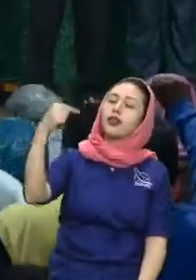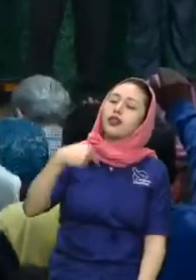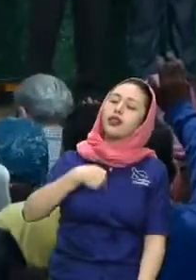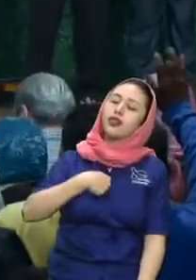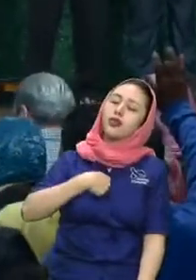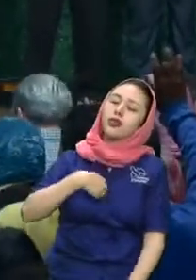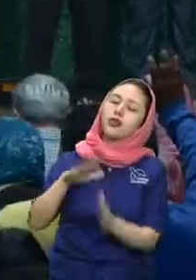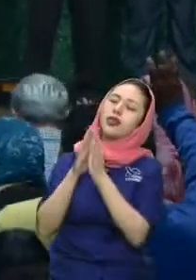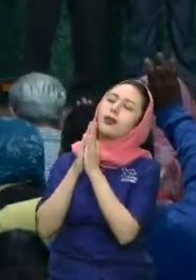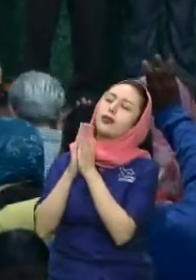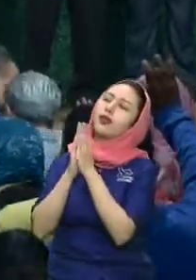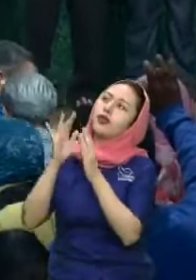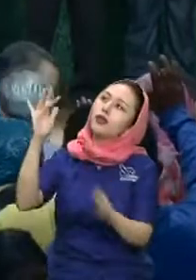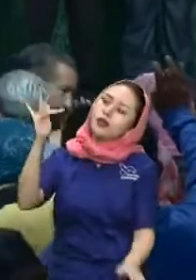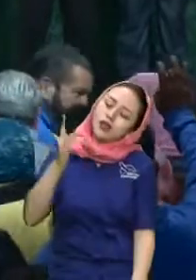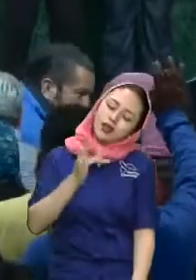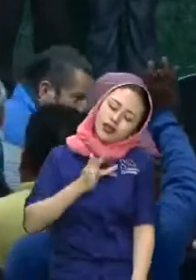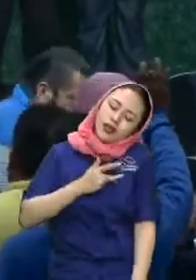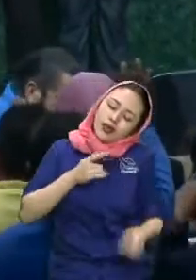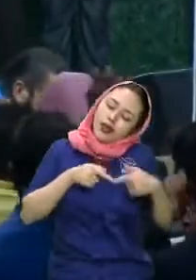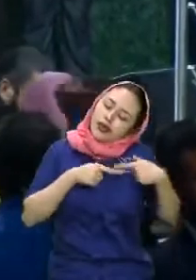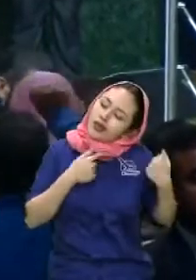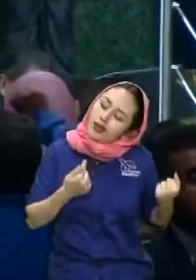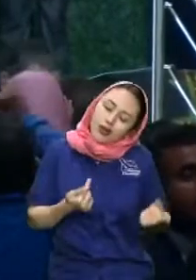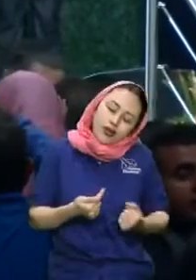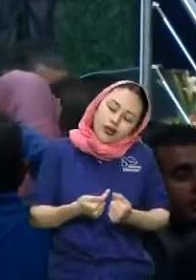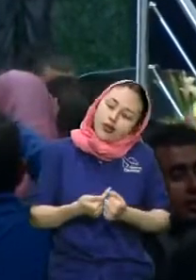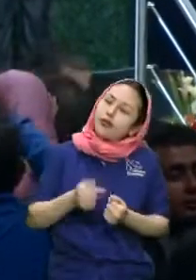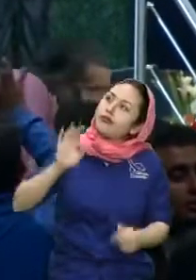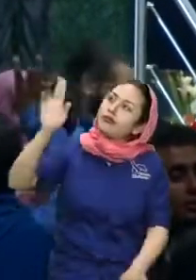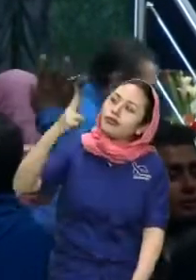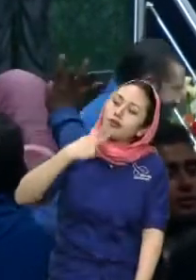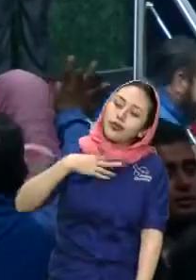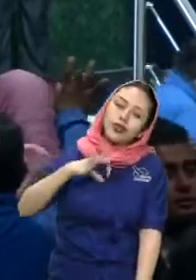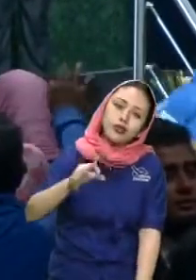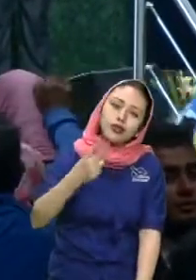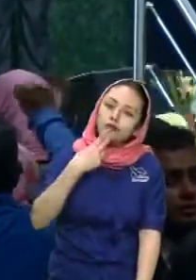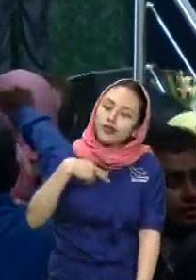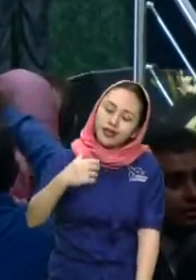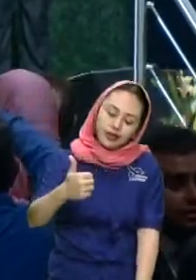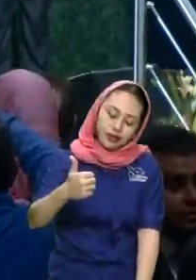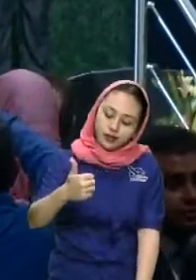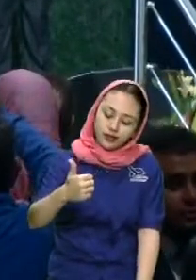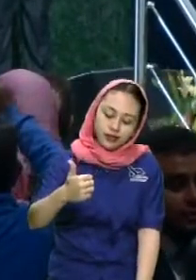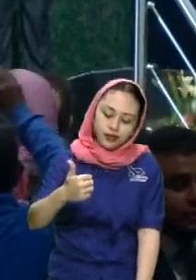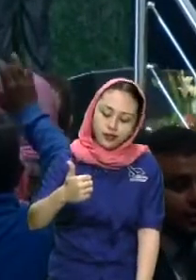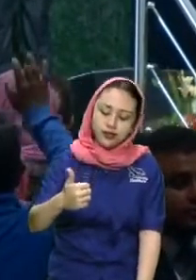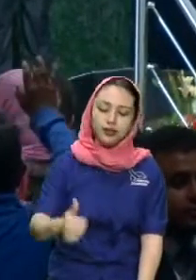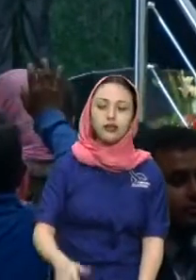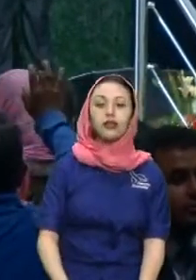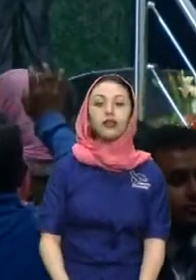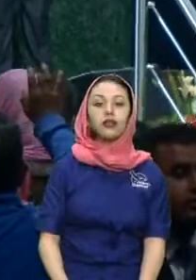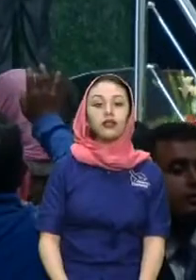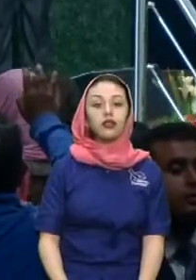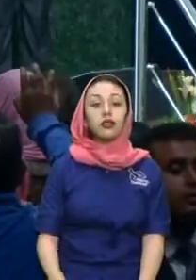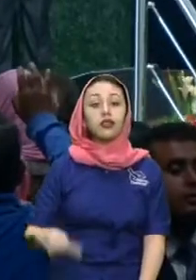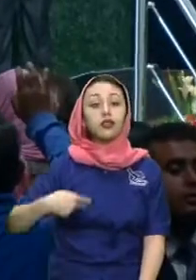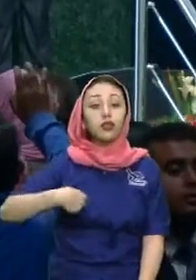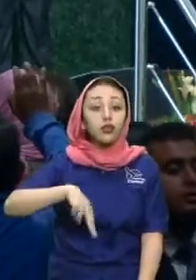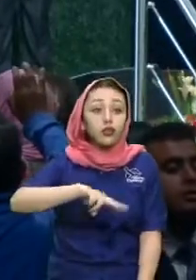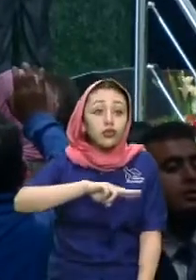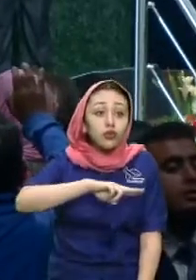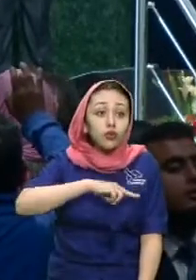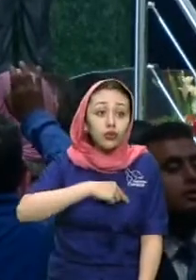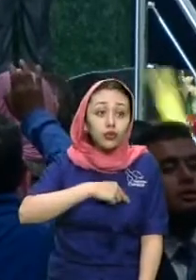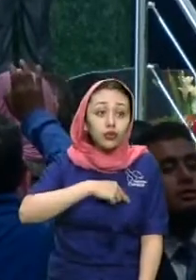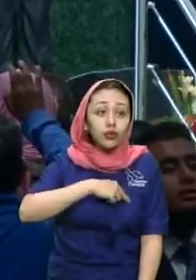Padre. Tú eres el que añade cada día los salvados a la iglesia, Señor. Nosotros nos